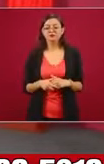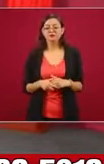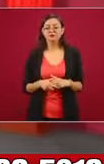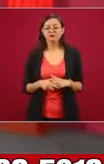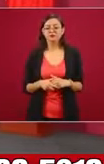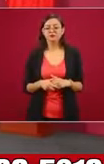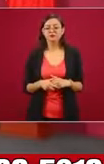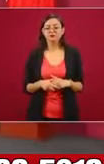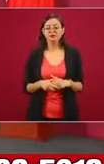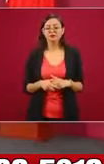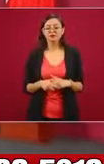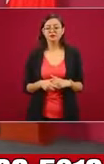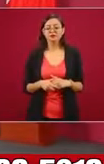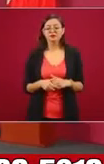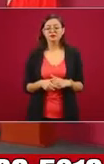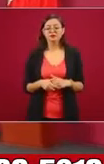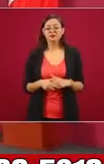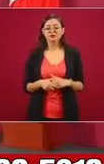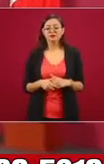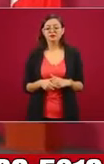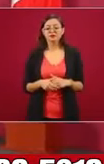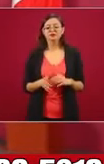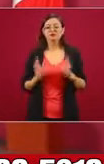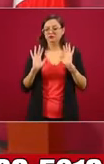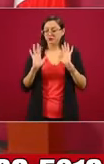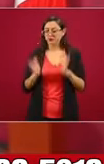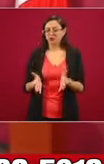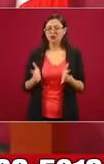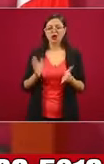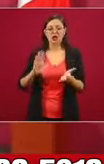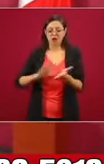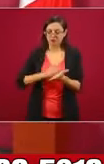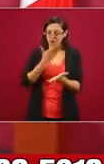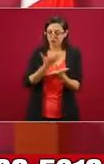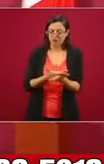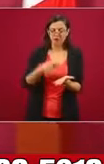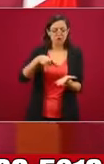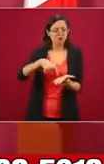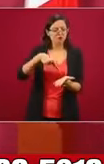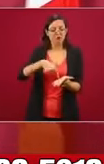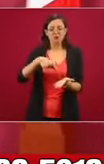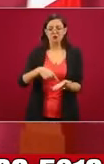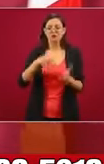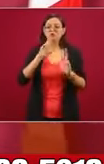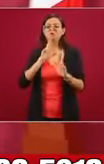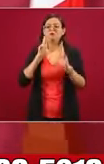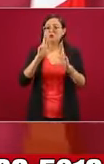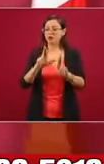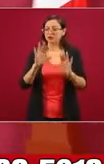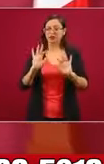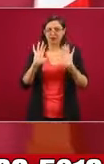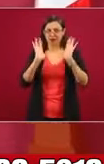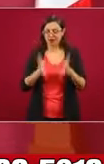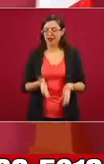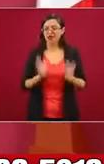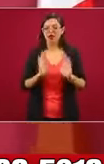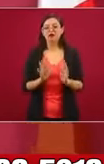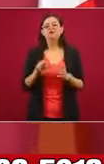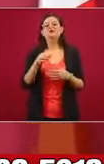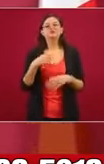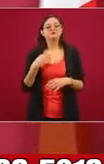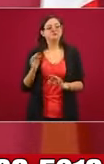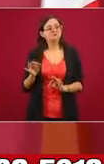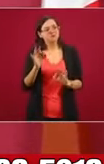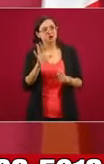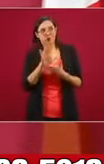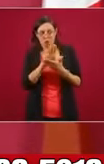ya me hice la prueba, llevo mi certificado, también humildemente,